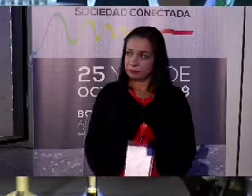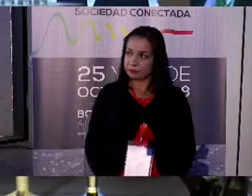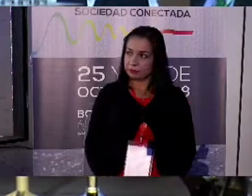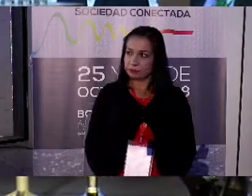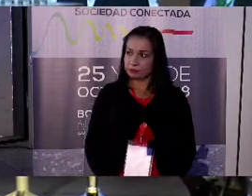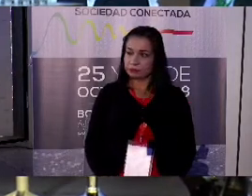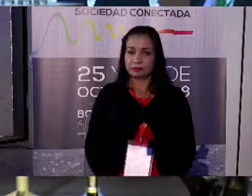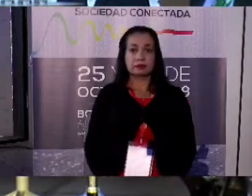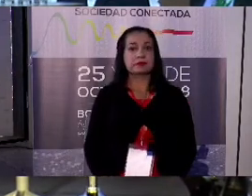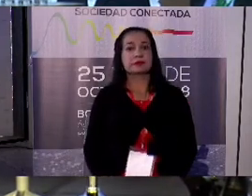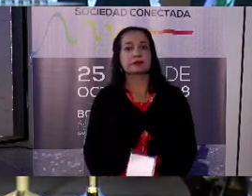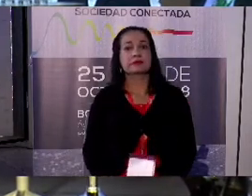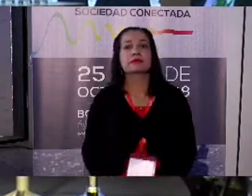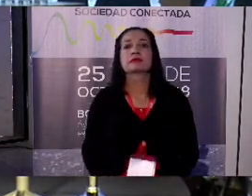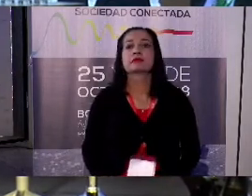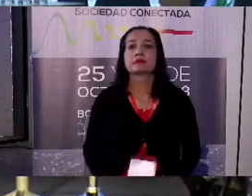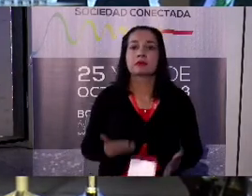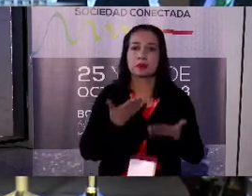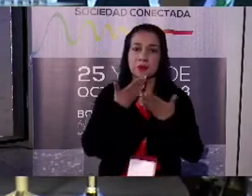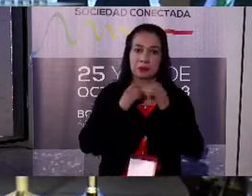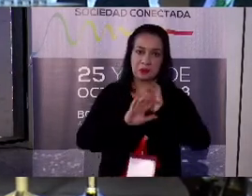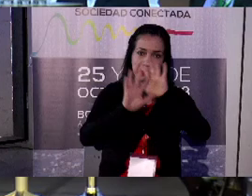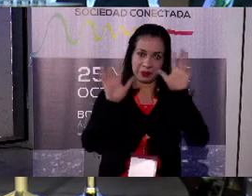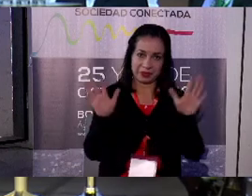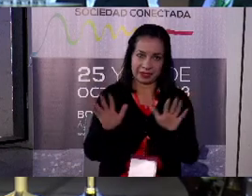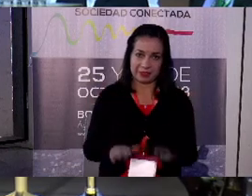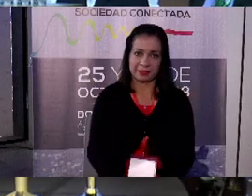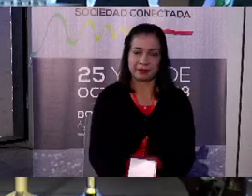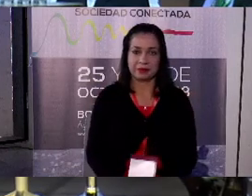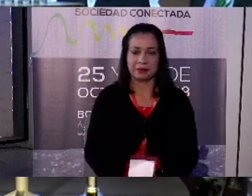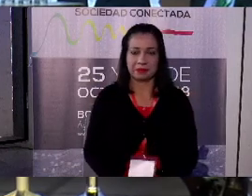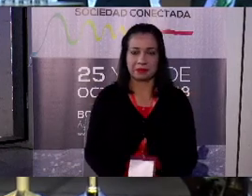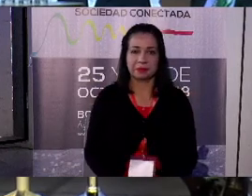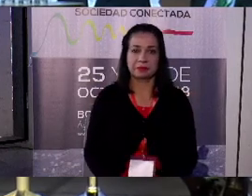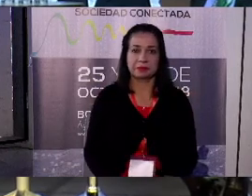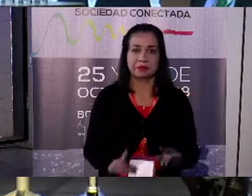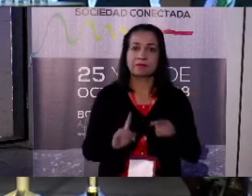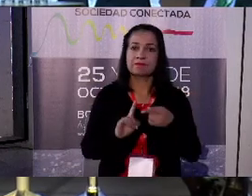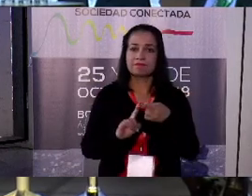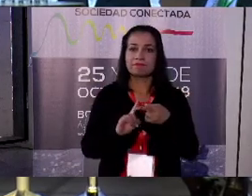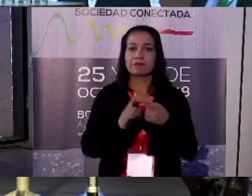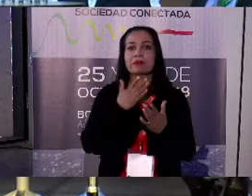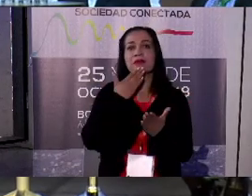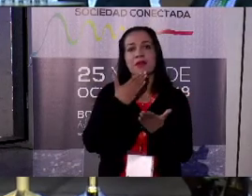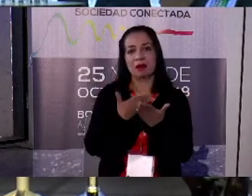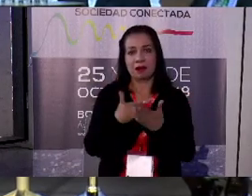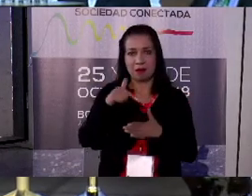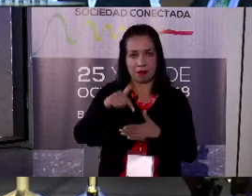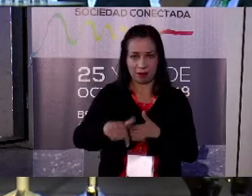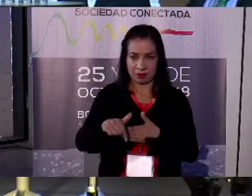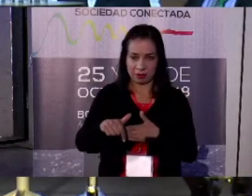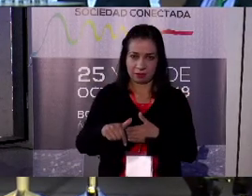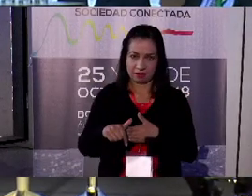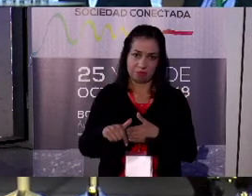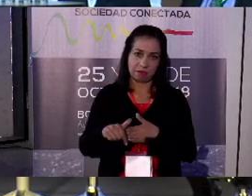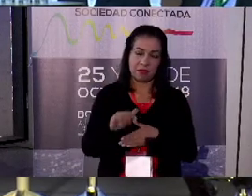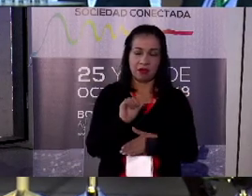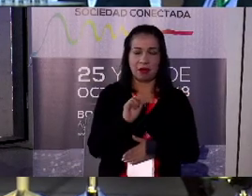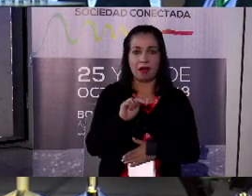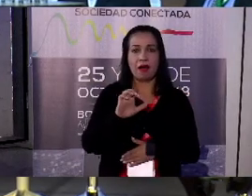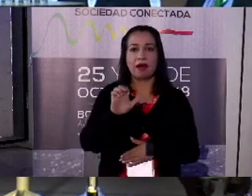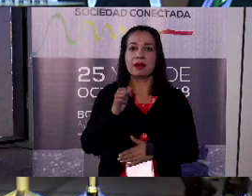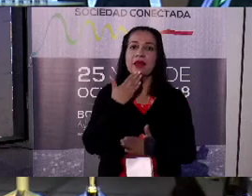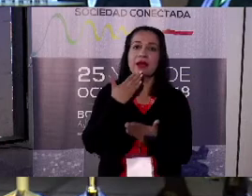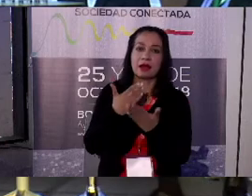quiera bueno Buenos días Eh primero que todo agradecer a la organización y a la ane por por invitar a